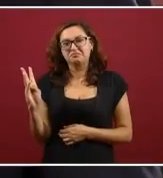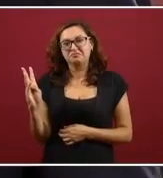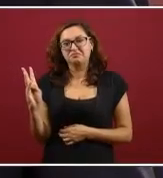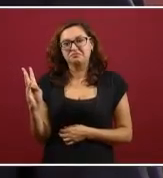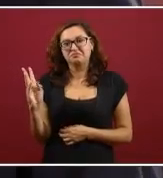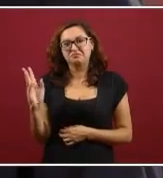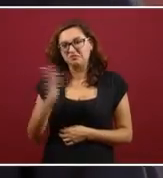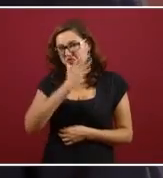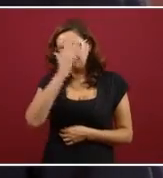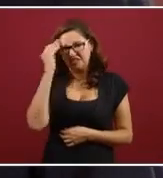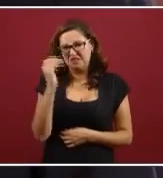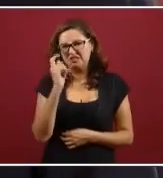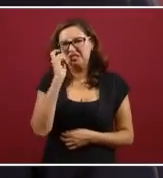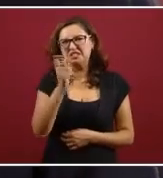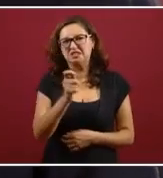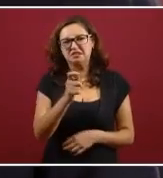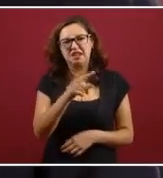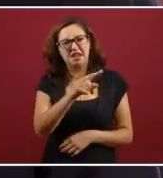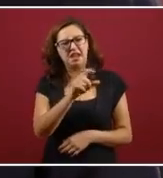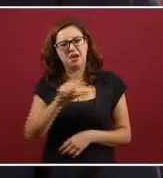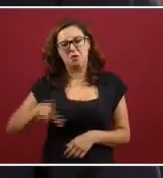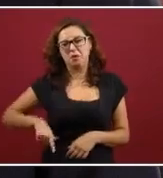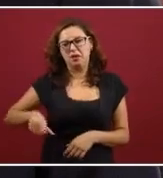el gobierno Salinas.